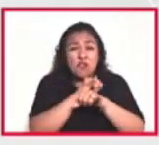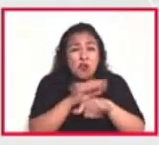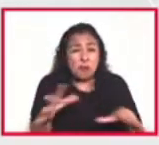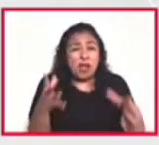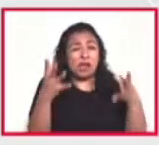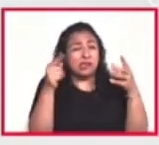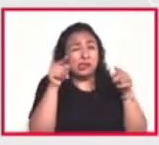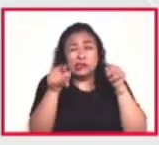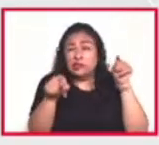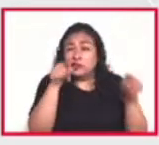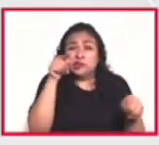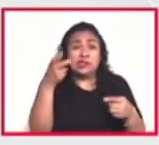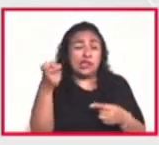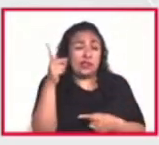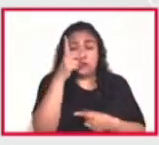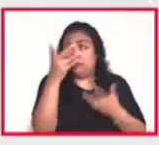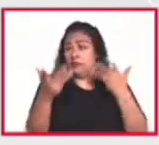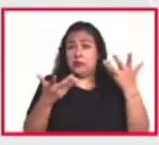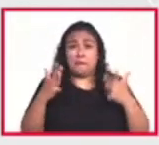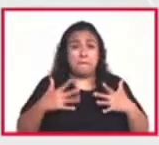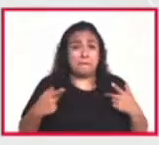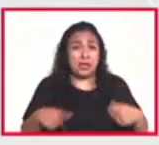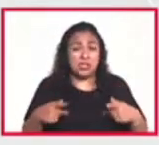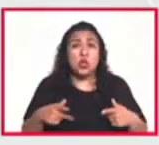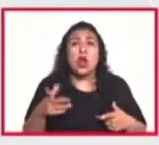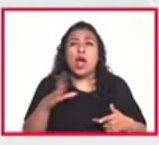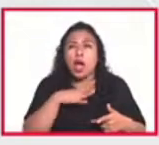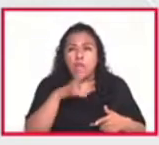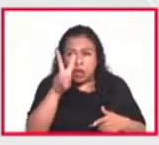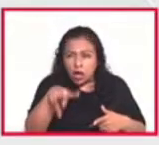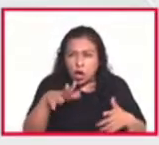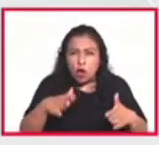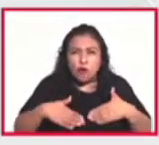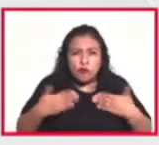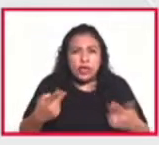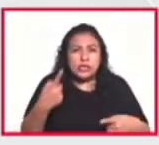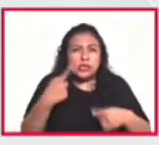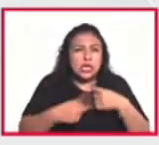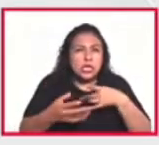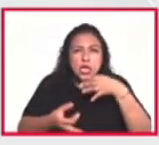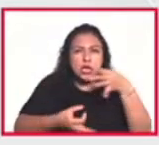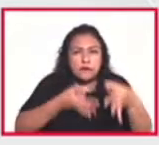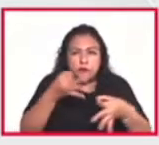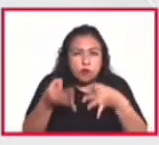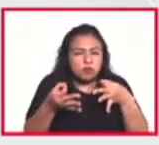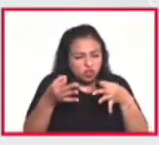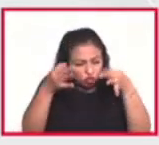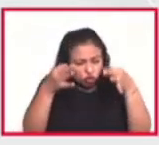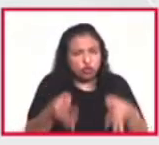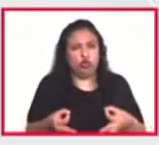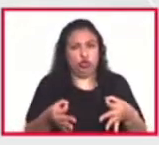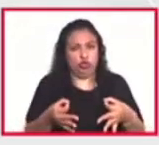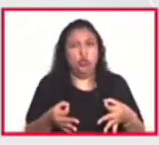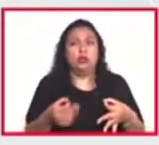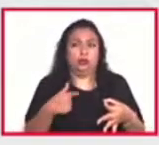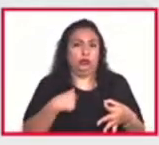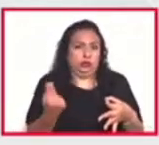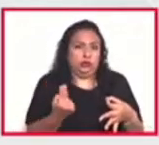que dificulta que las personas encuentren fuentes confiables y orientación fidedigna cuando la